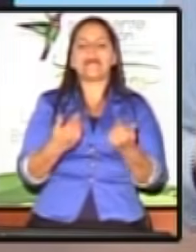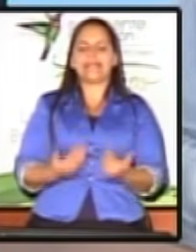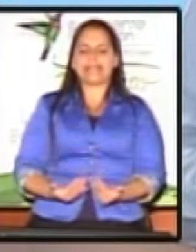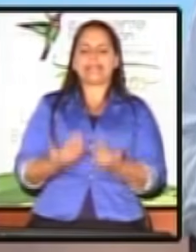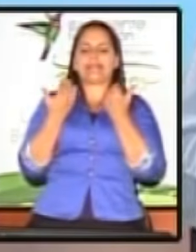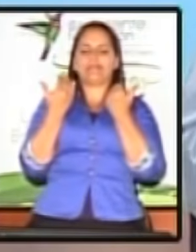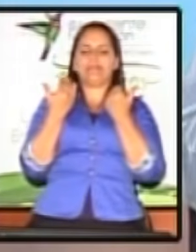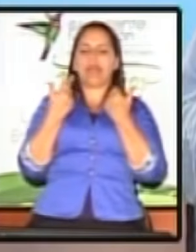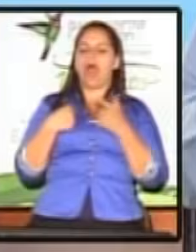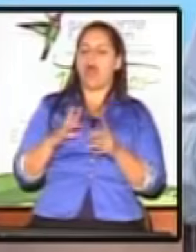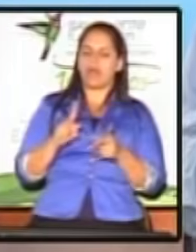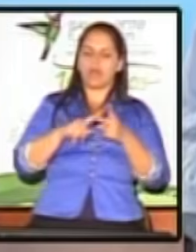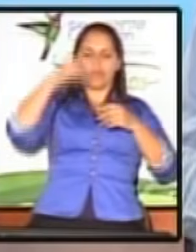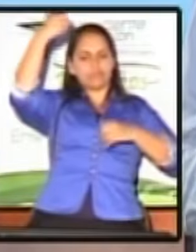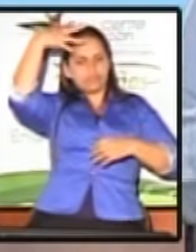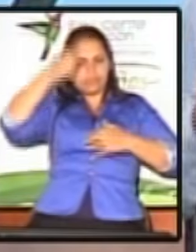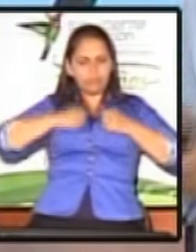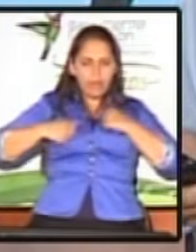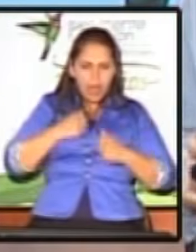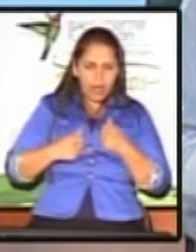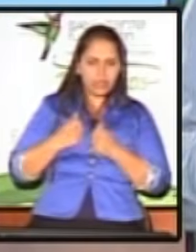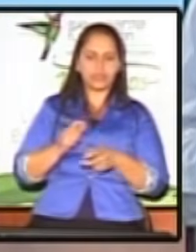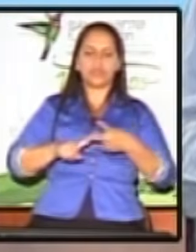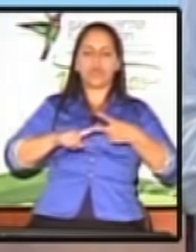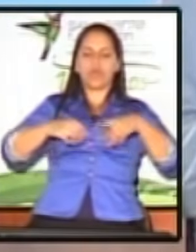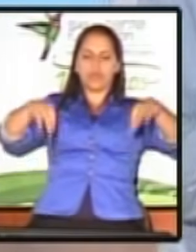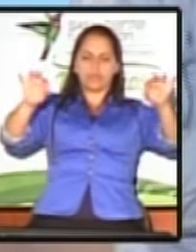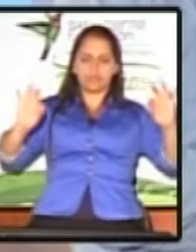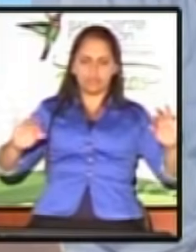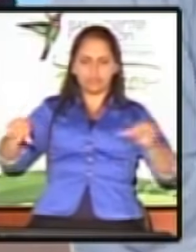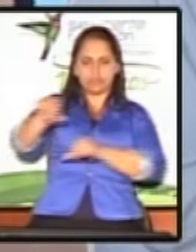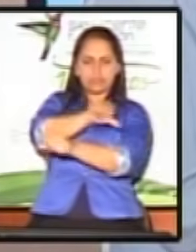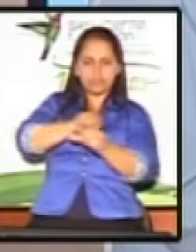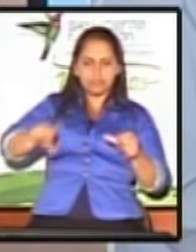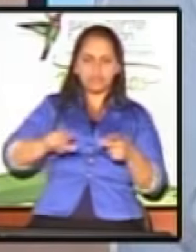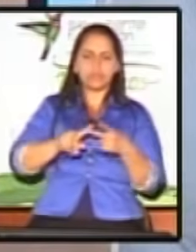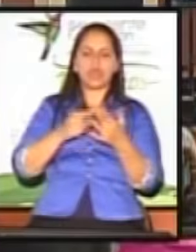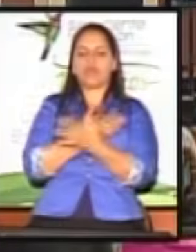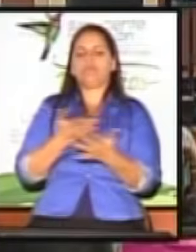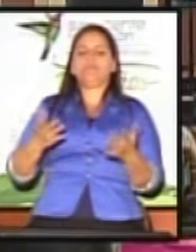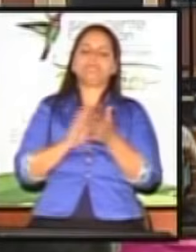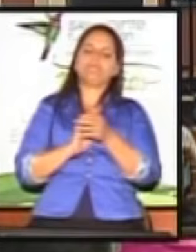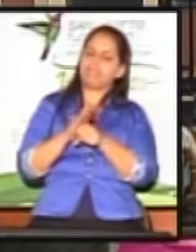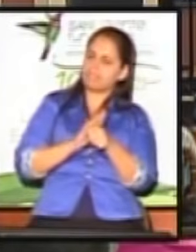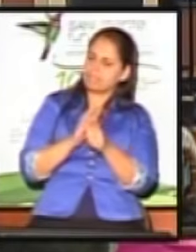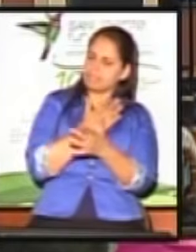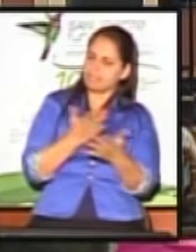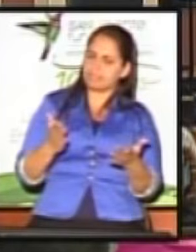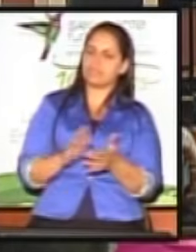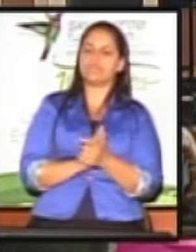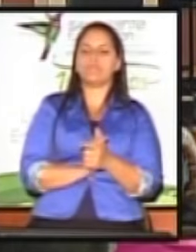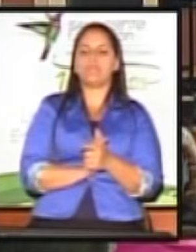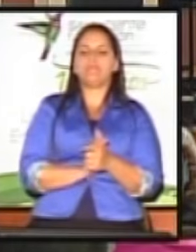vida cuando se baña, cuando se cambia la sábana, todas estas situaciones. Lo otro es el